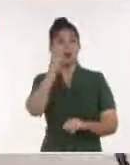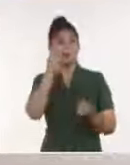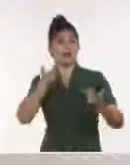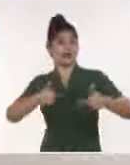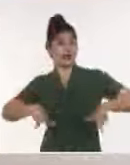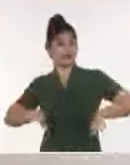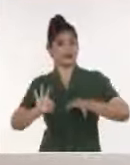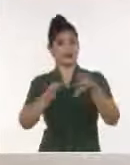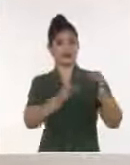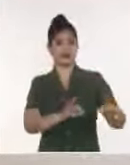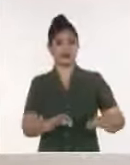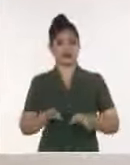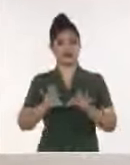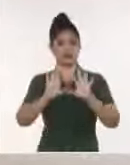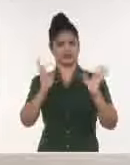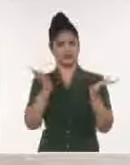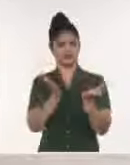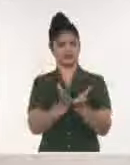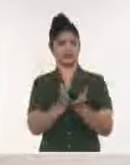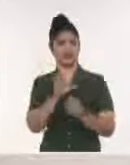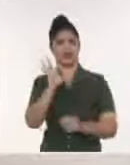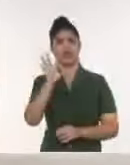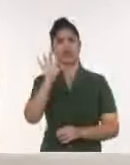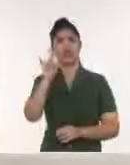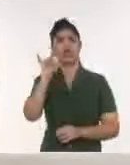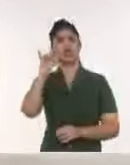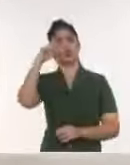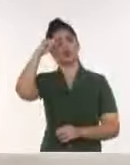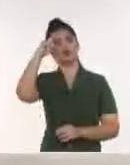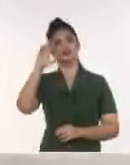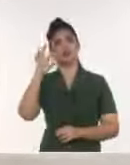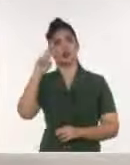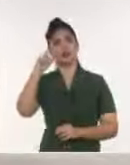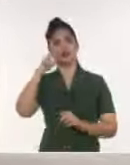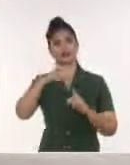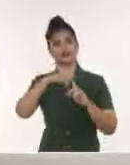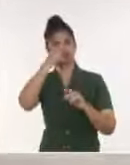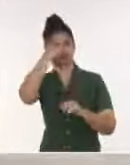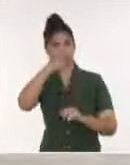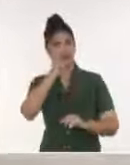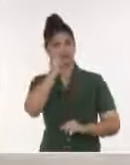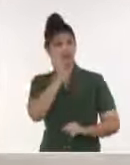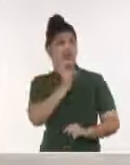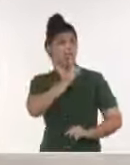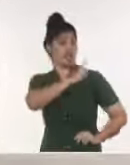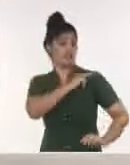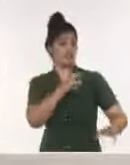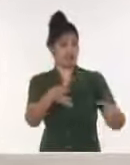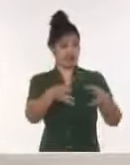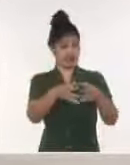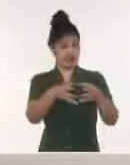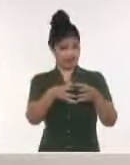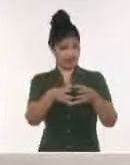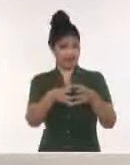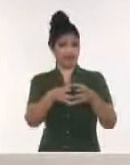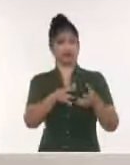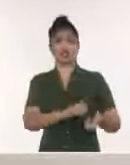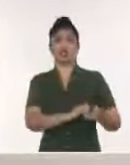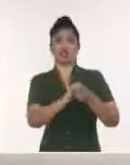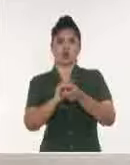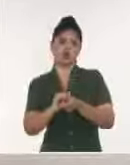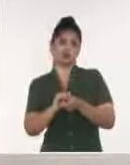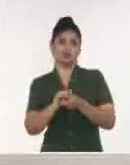olímpico y mundial Luis Alberto Horta. Raúl Trujillo, jefe de los entrenadores del equipo de lucha greco-romana,